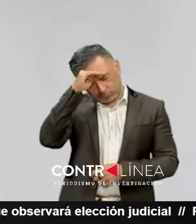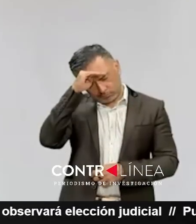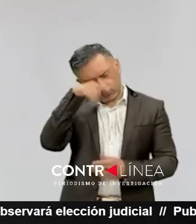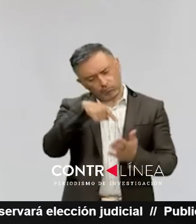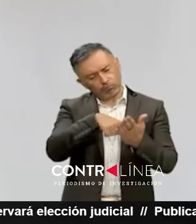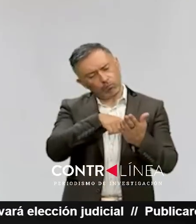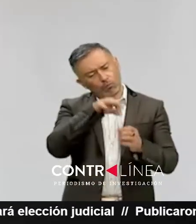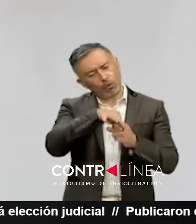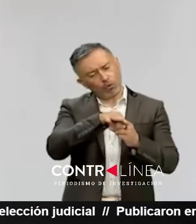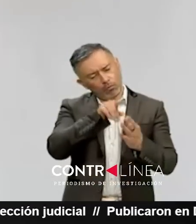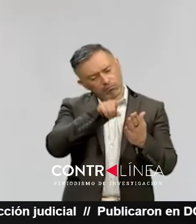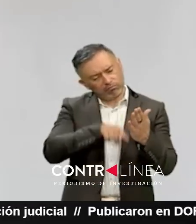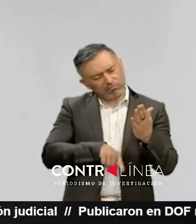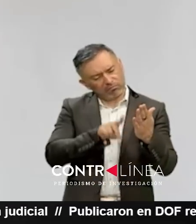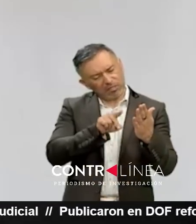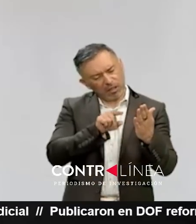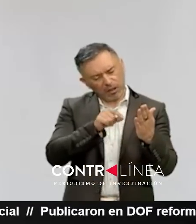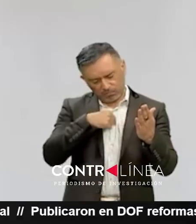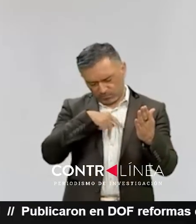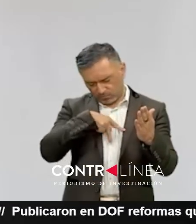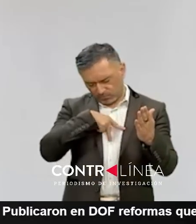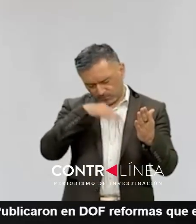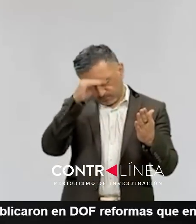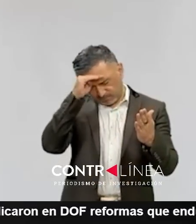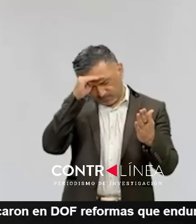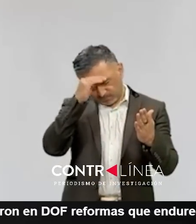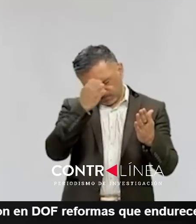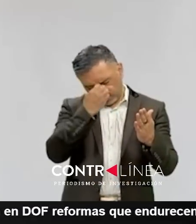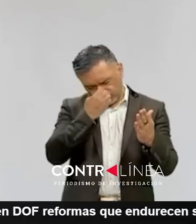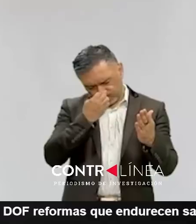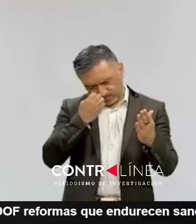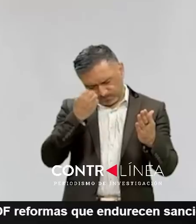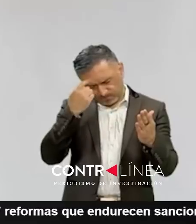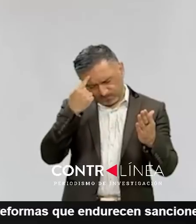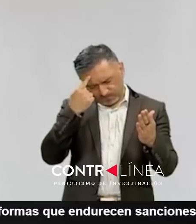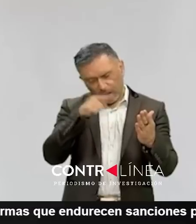la oportunidad de ejercer en estos días.